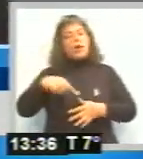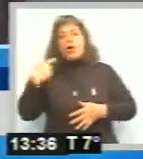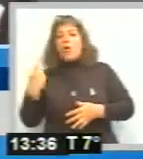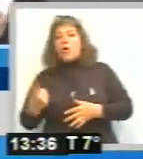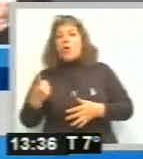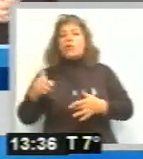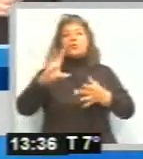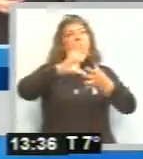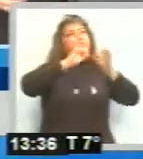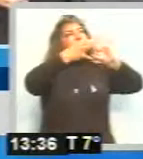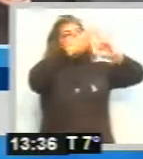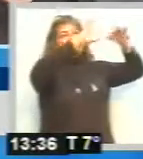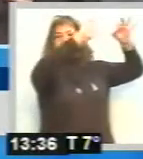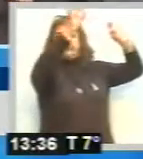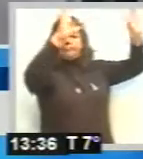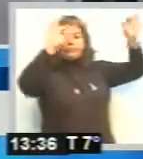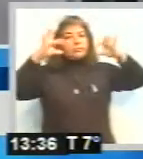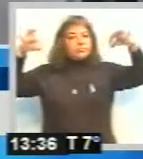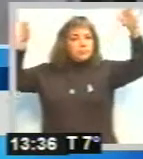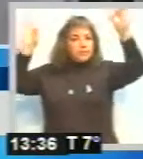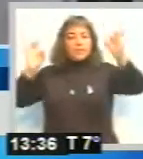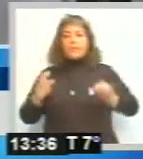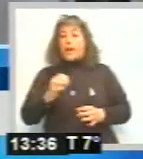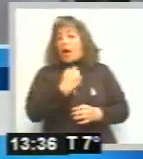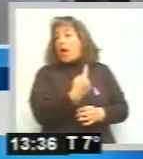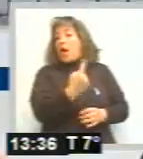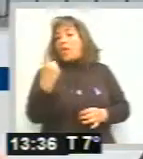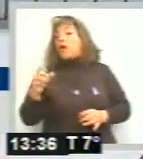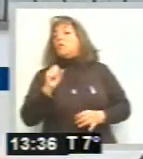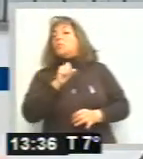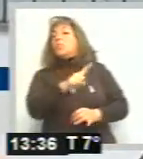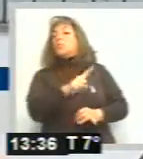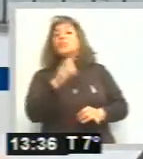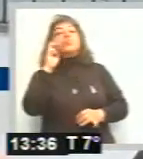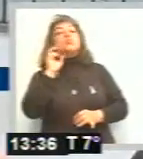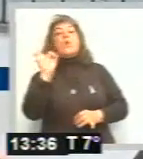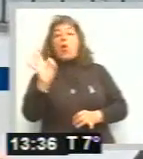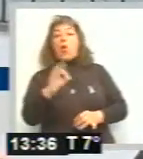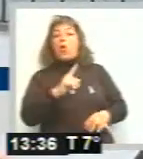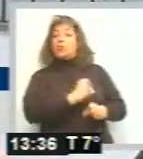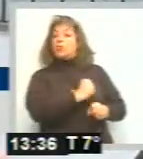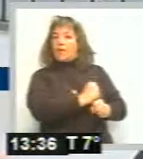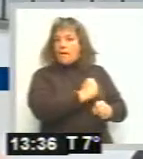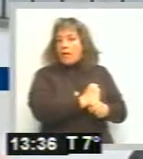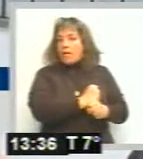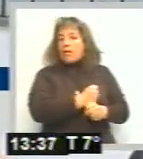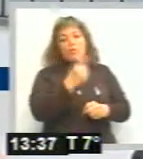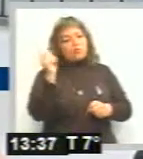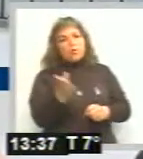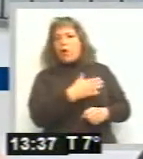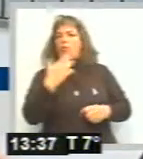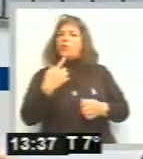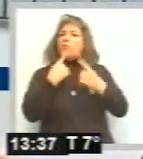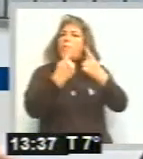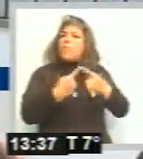los adornos, bueno, cada uno tenía su partecita, digamos así, y todos respondieron, por